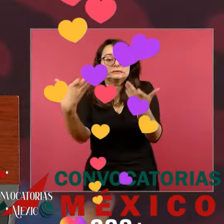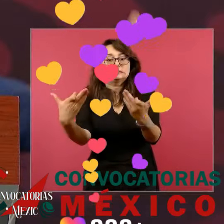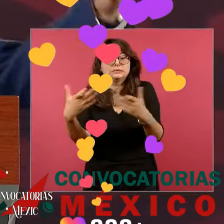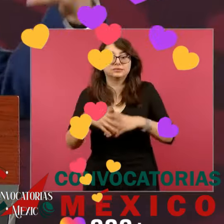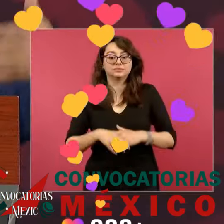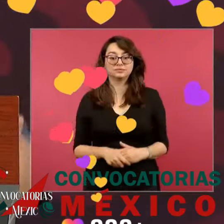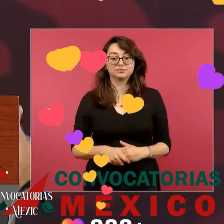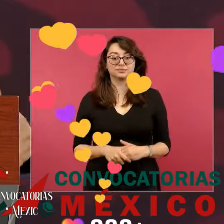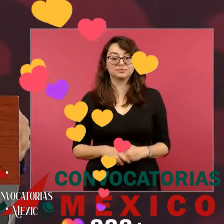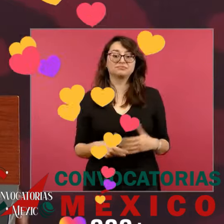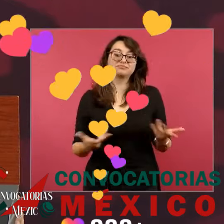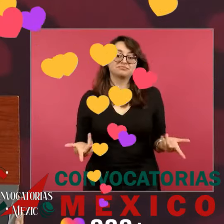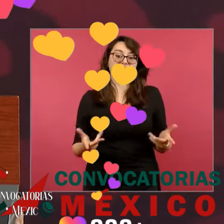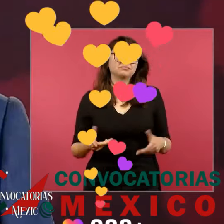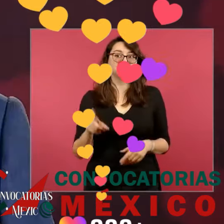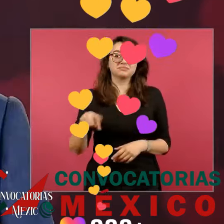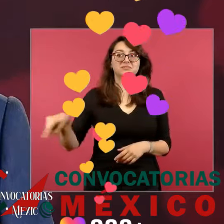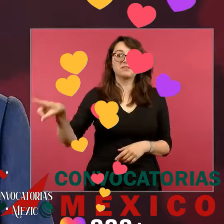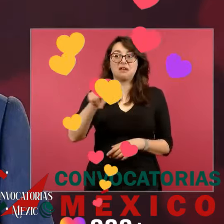no van a tomar conciencia